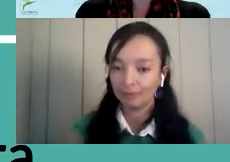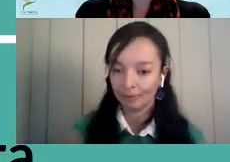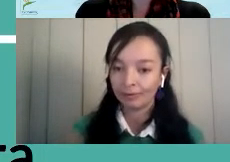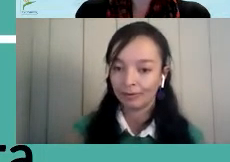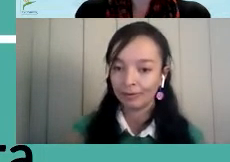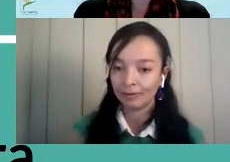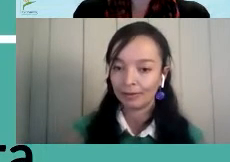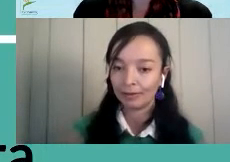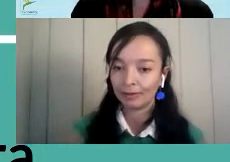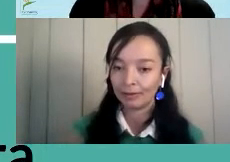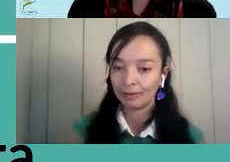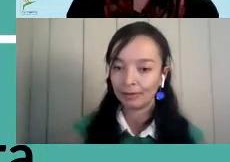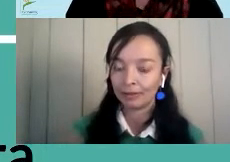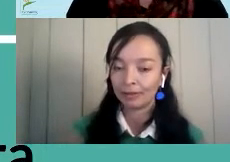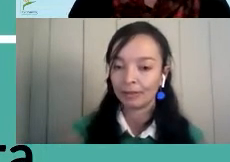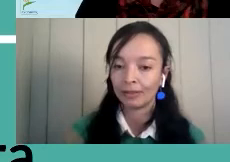¿Sí?